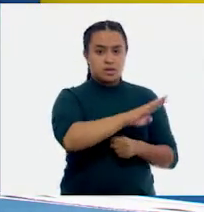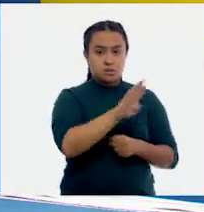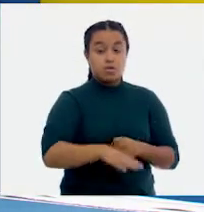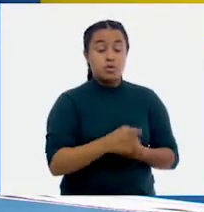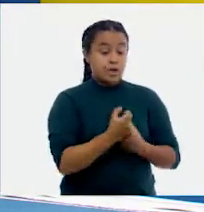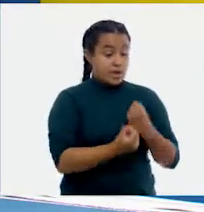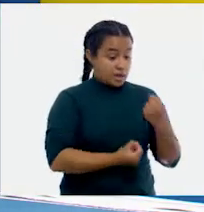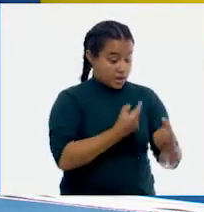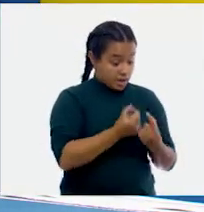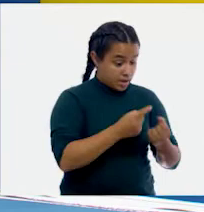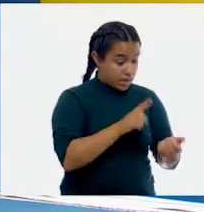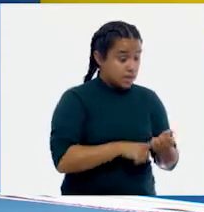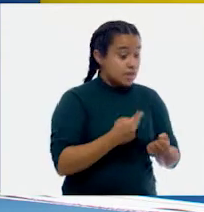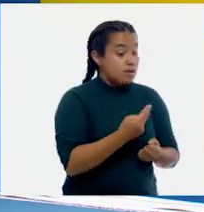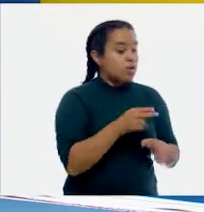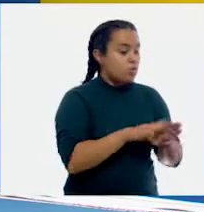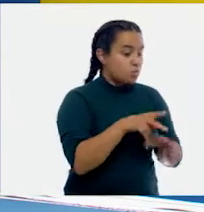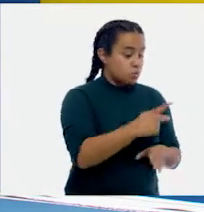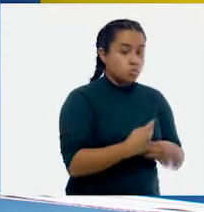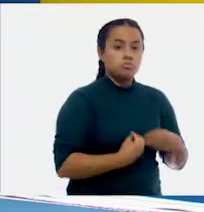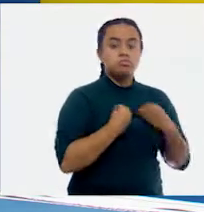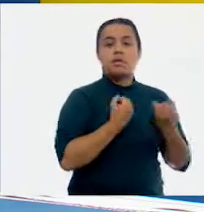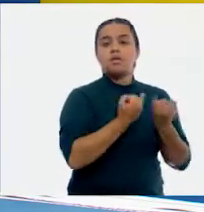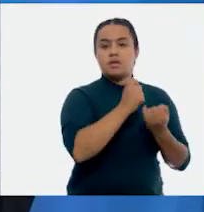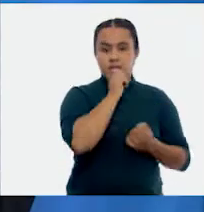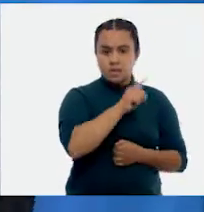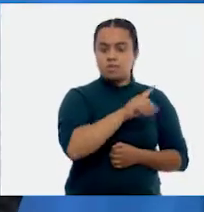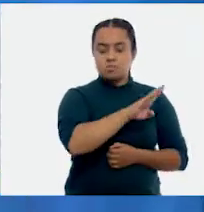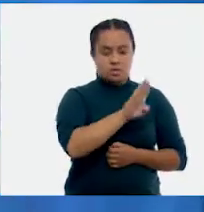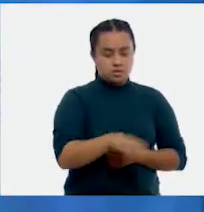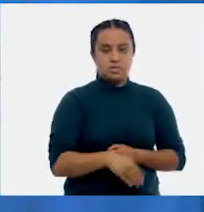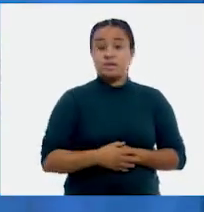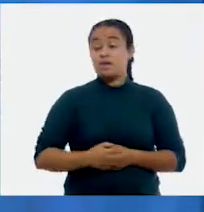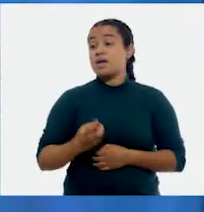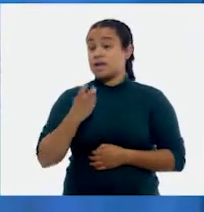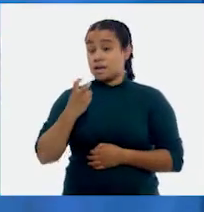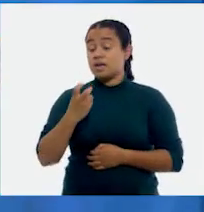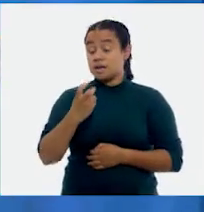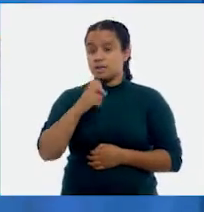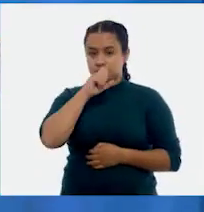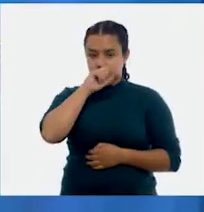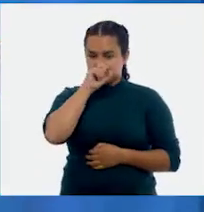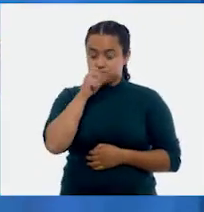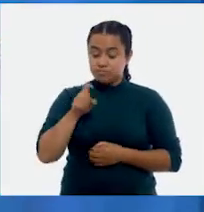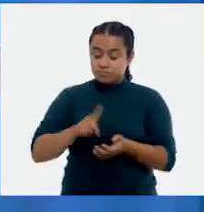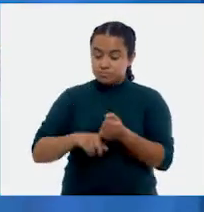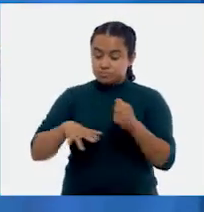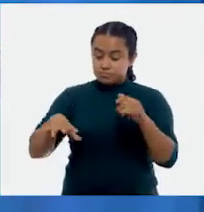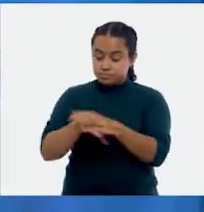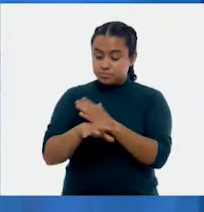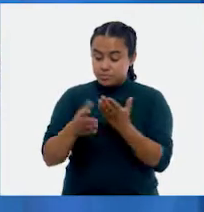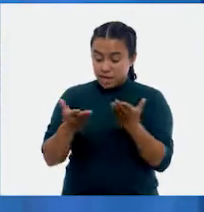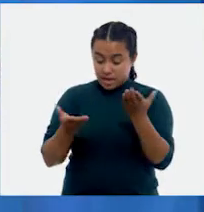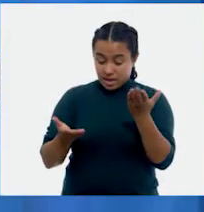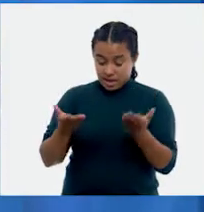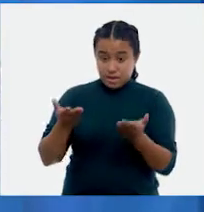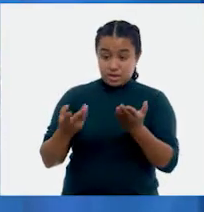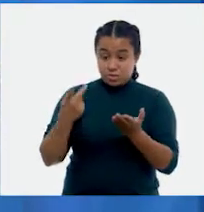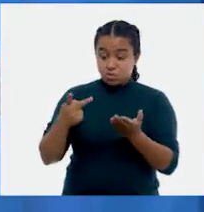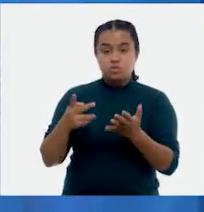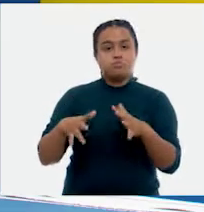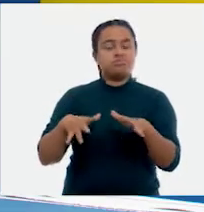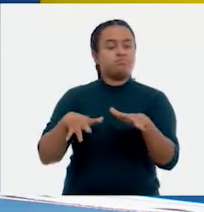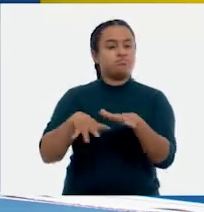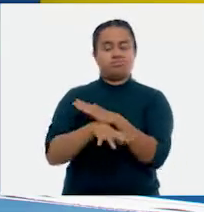que necesitan de ellas para vivir también. Sí, correcto, Juan Carlos. Se alteraría el equilibrio de este